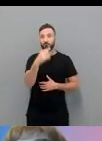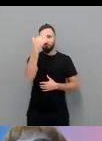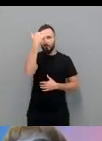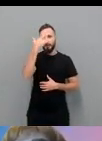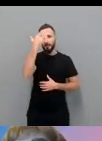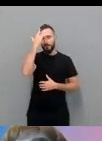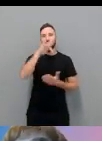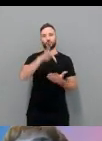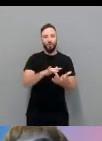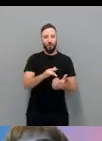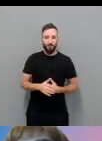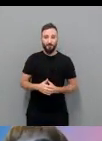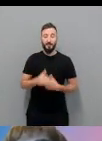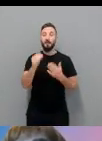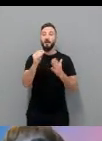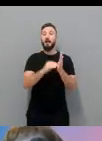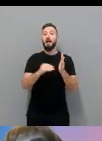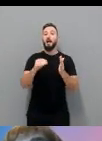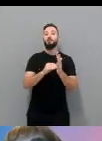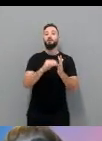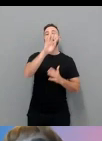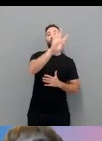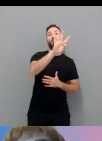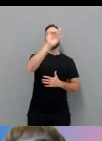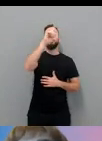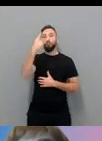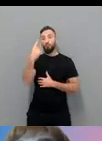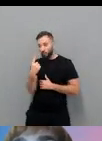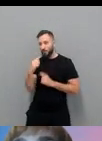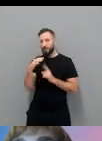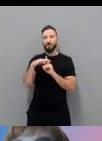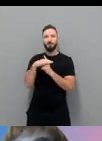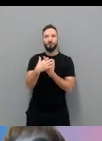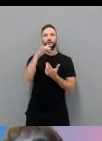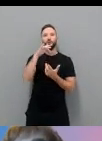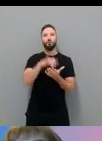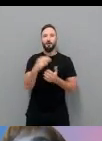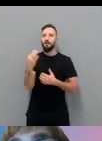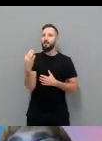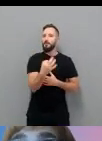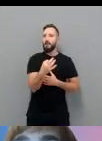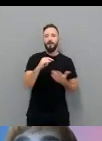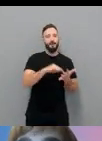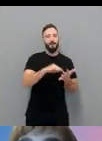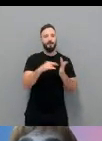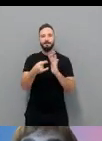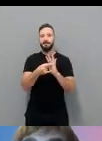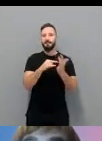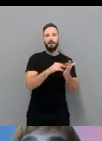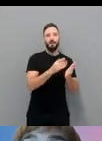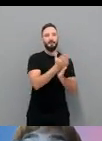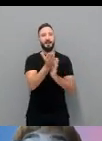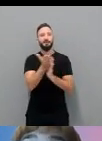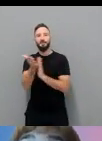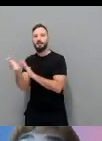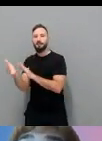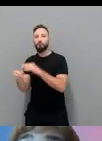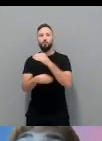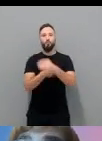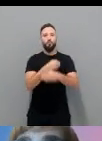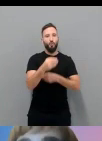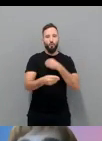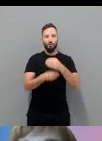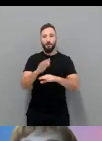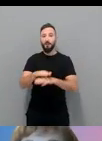muchos casos, en uno de cada cuatro casos, van a tener que emplear esos sistemas alternativos que nos